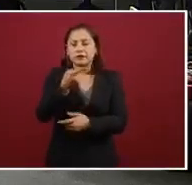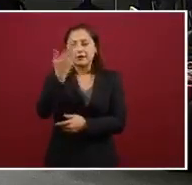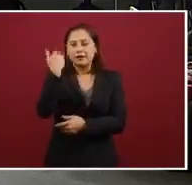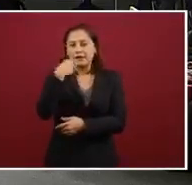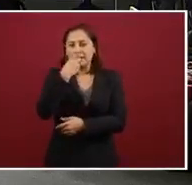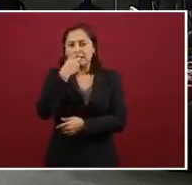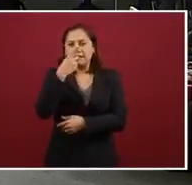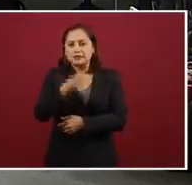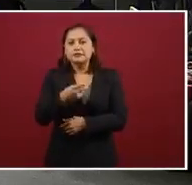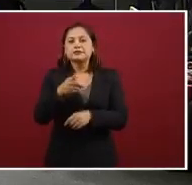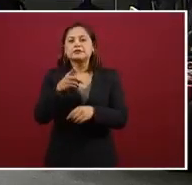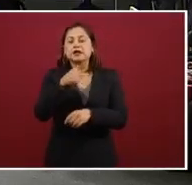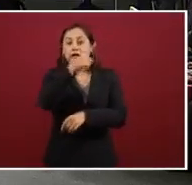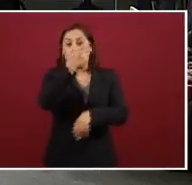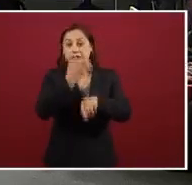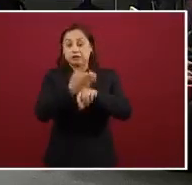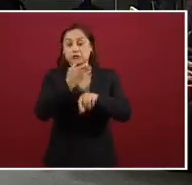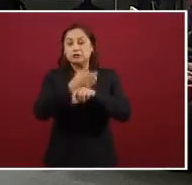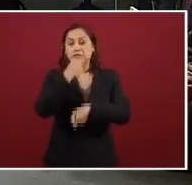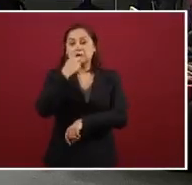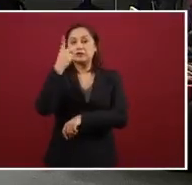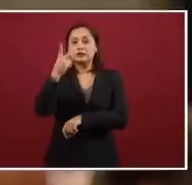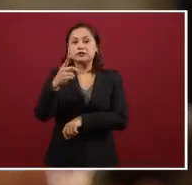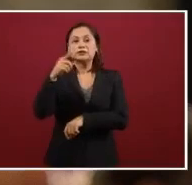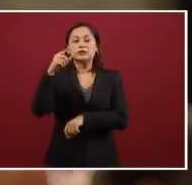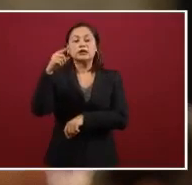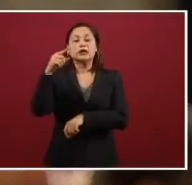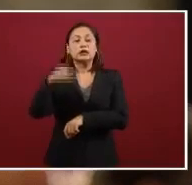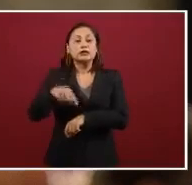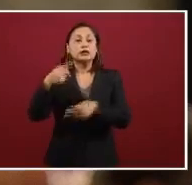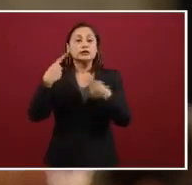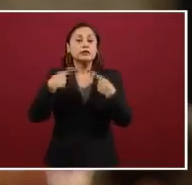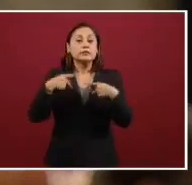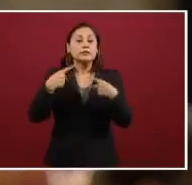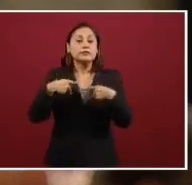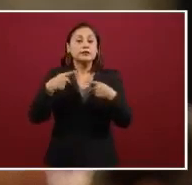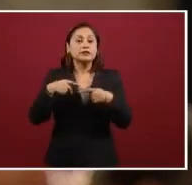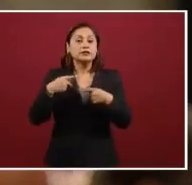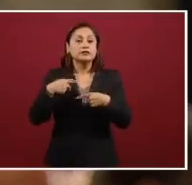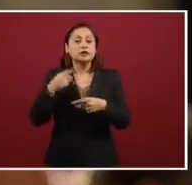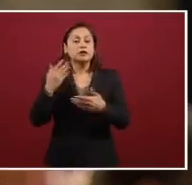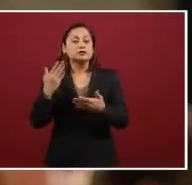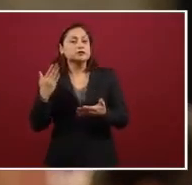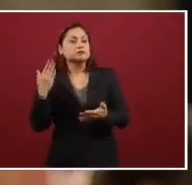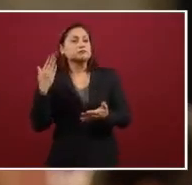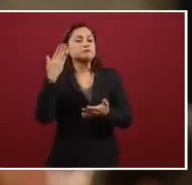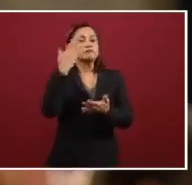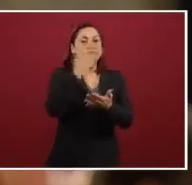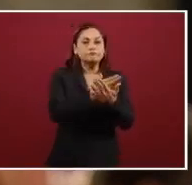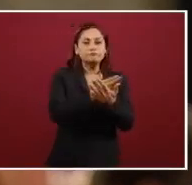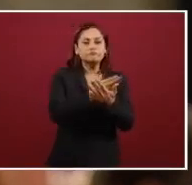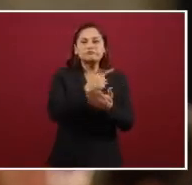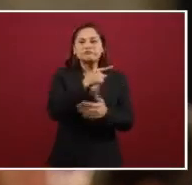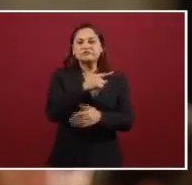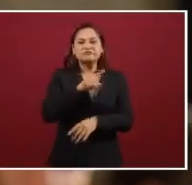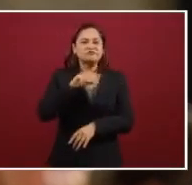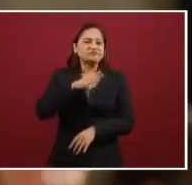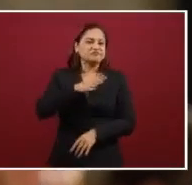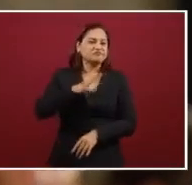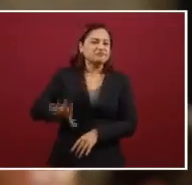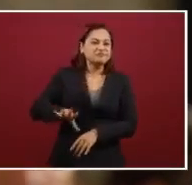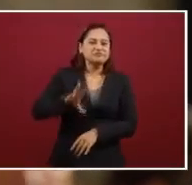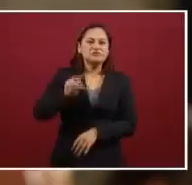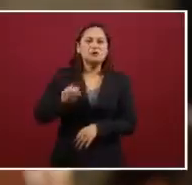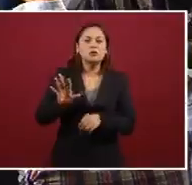gente pues que no podía ser bienvenida porque era violenta, porque estaba